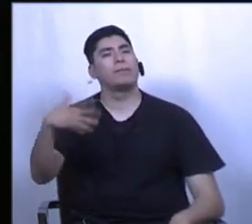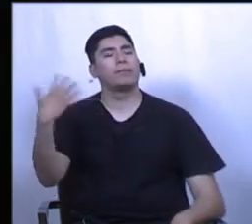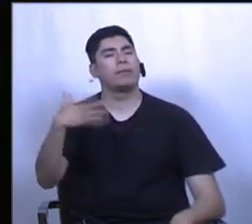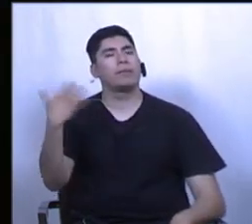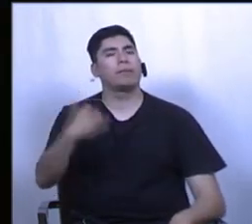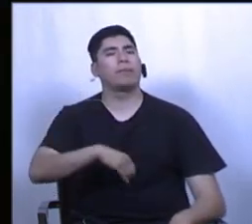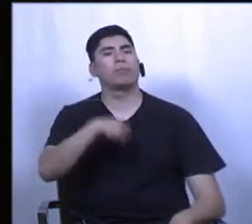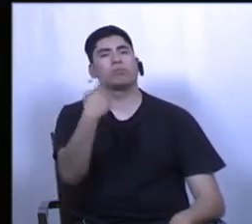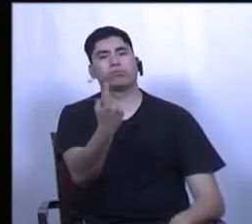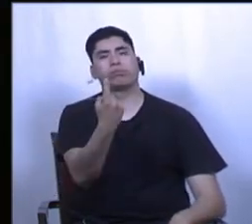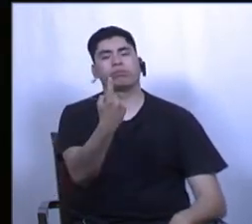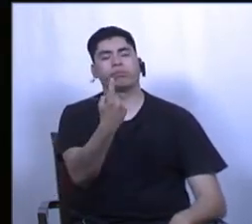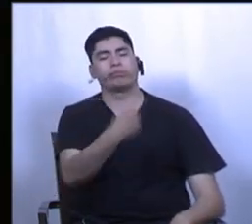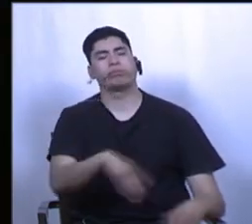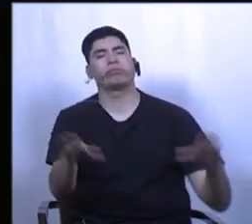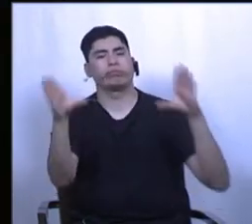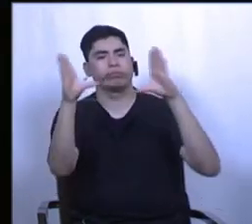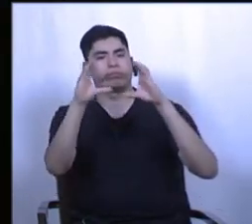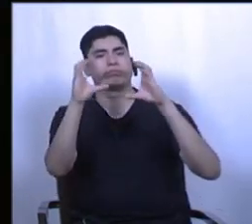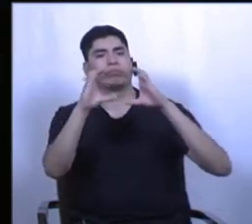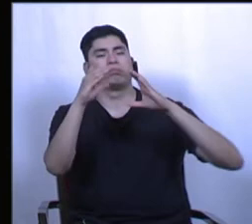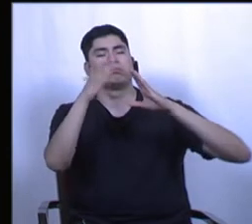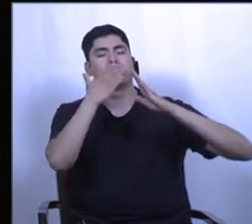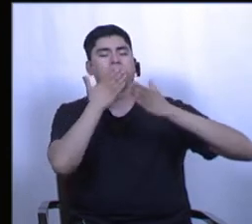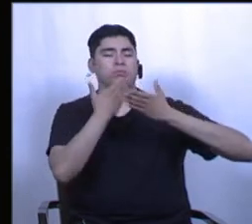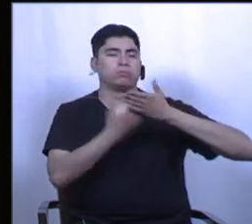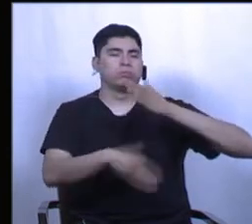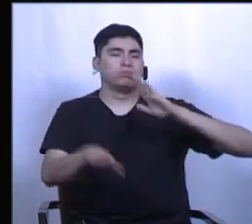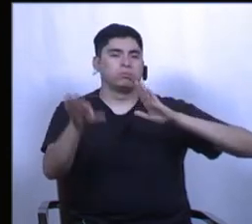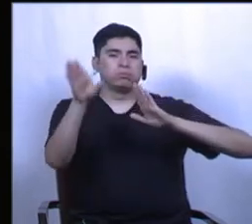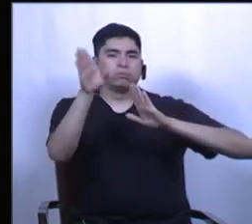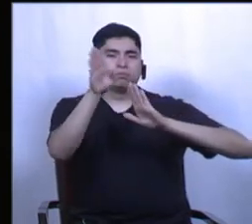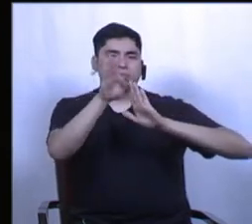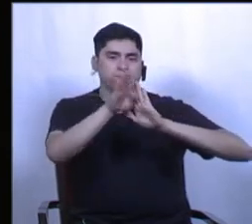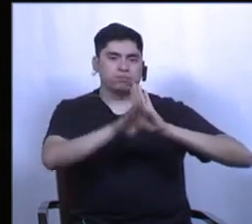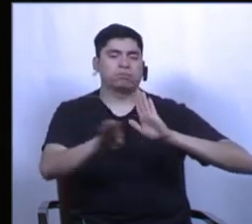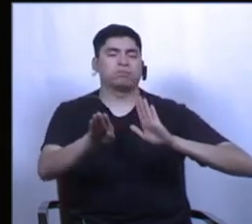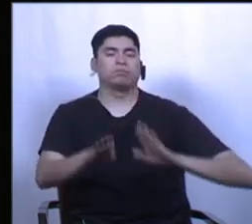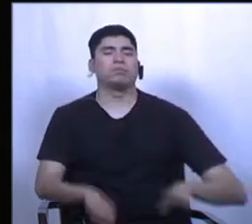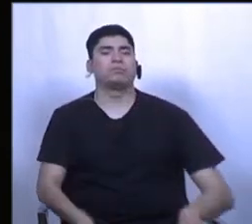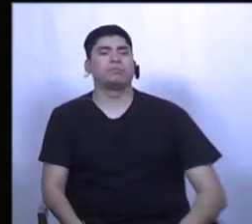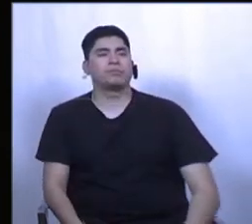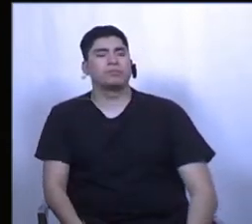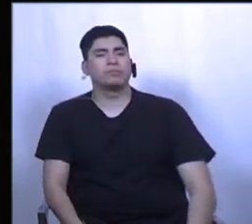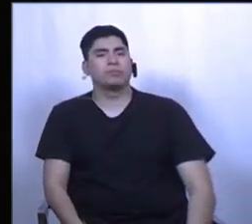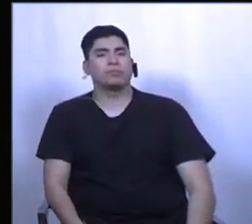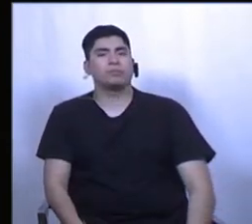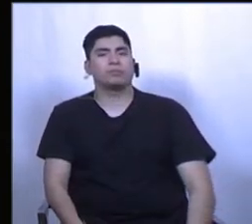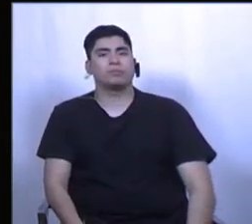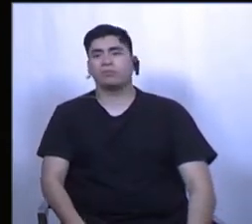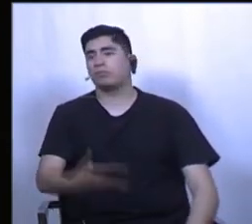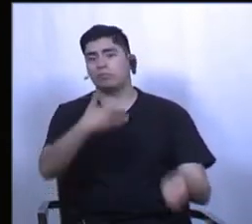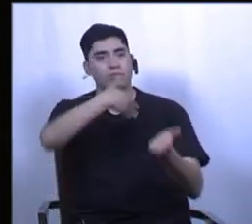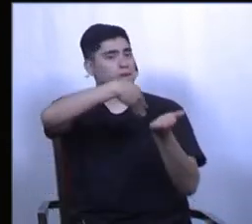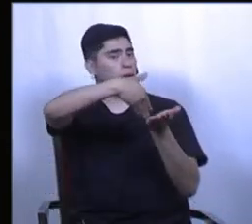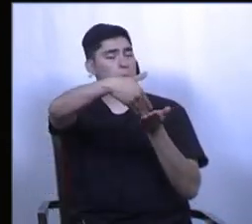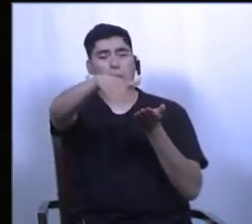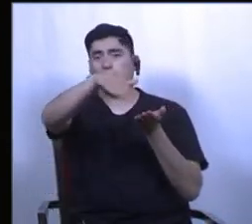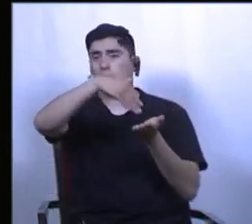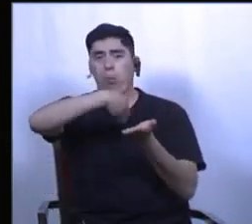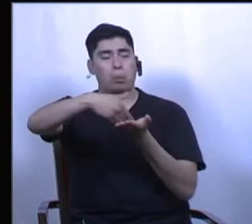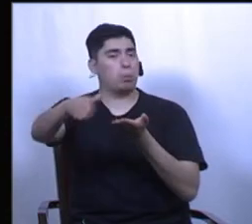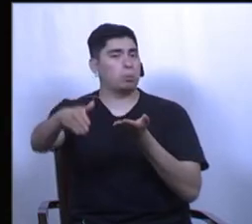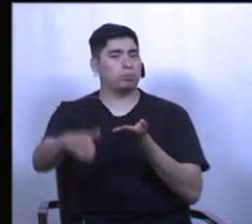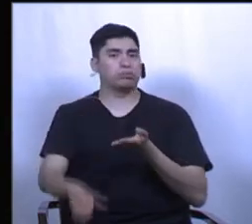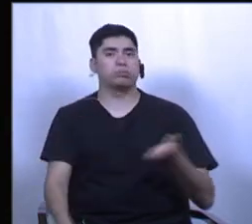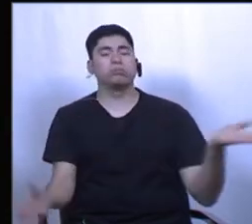que una cantidad de sinapsis cuando bajan, los niños tienen millones y se van acabando o